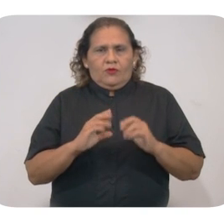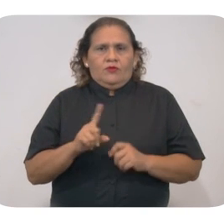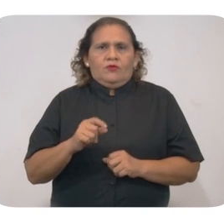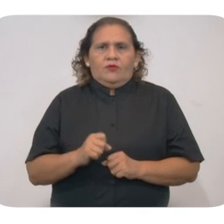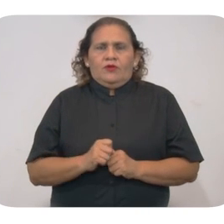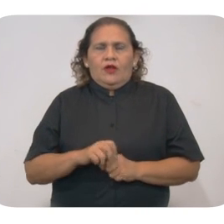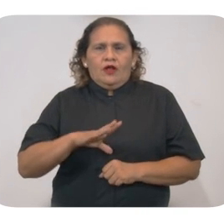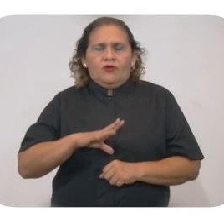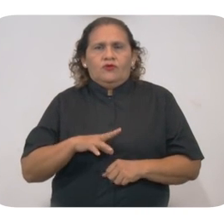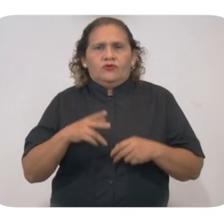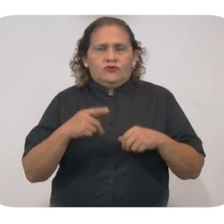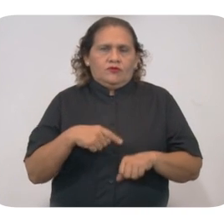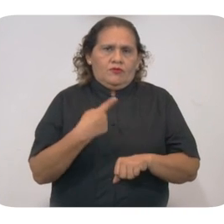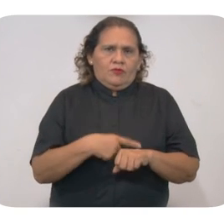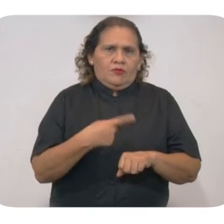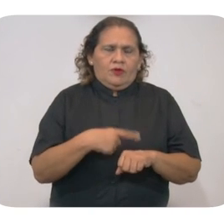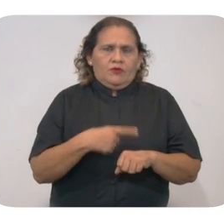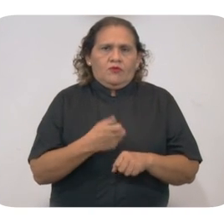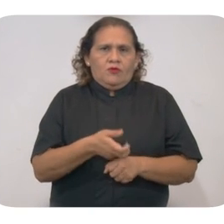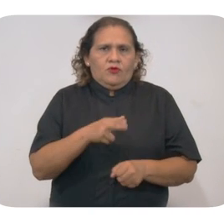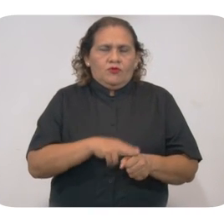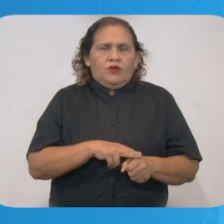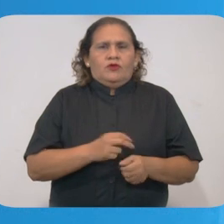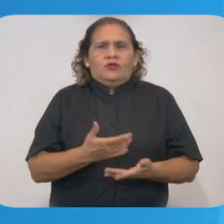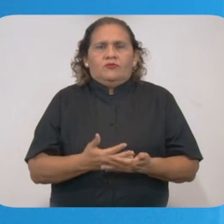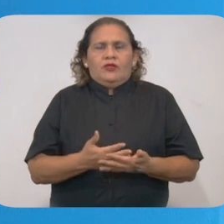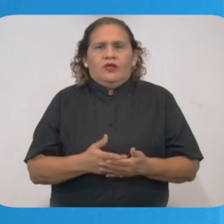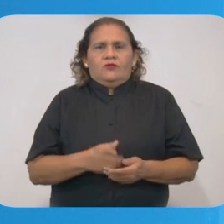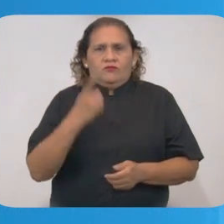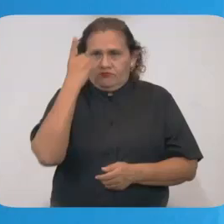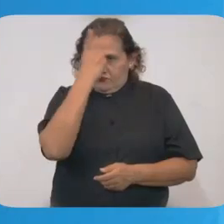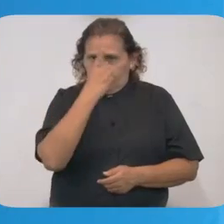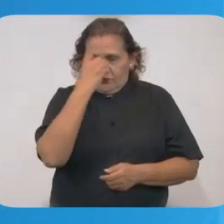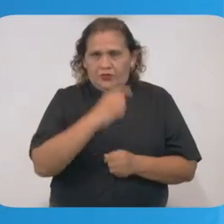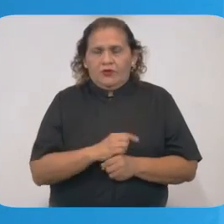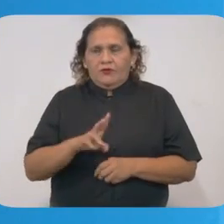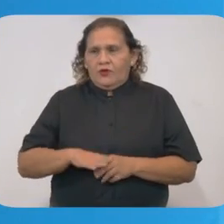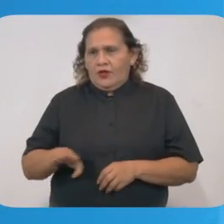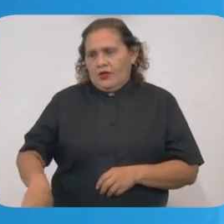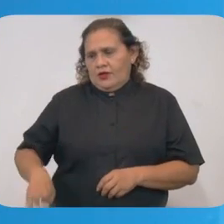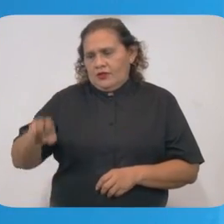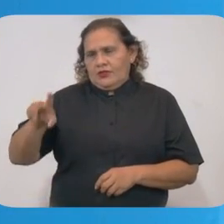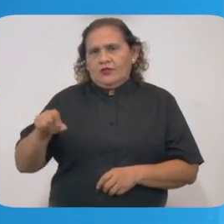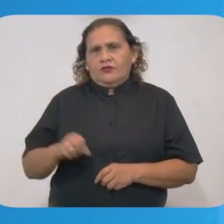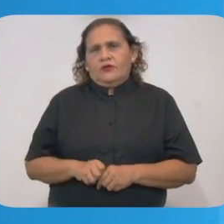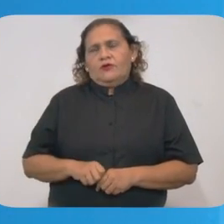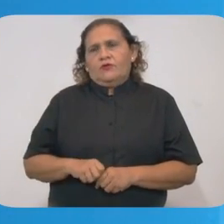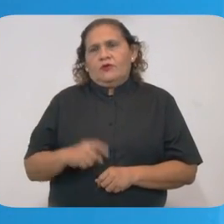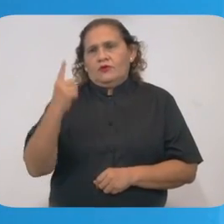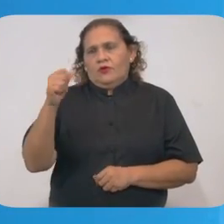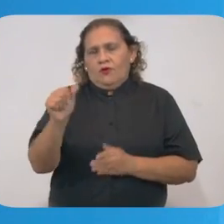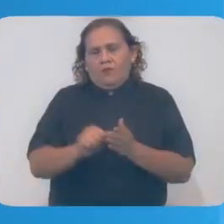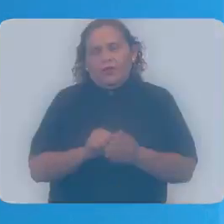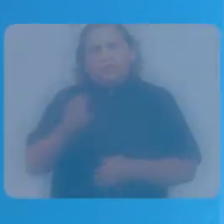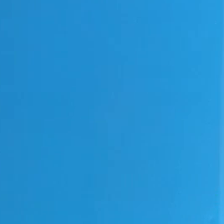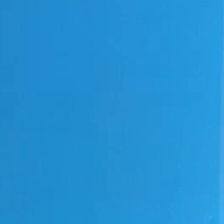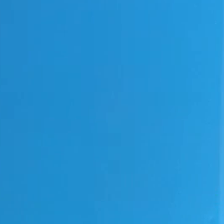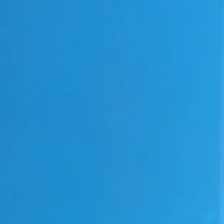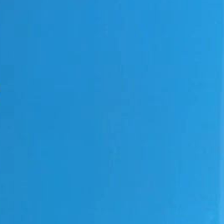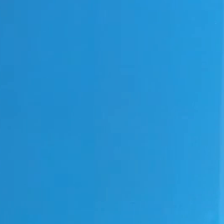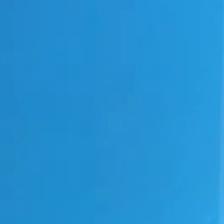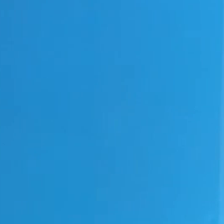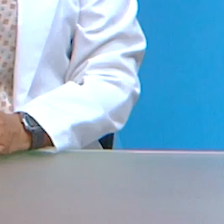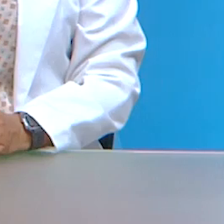Hay otros pacientes hospitalizados a la espera de diagnóstico. El rango de edad de los casos confirmados es de un mes a 97